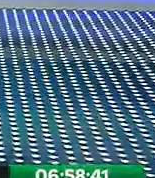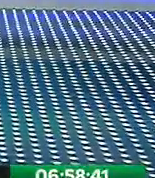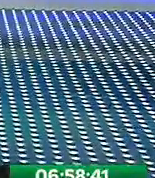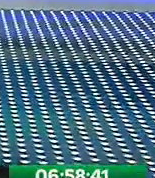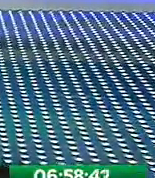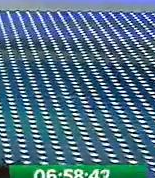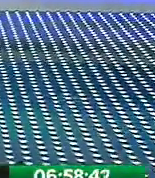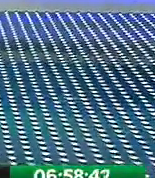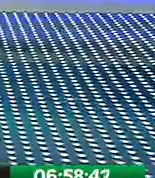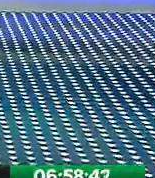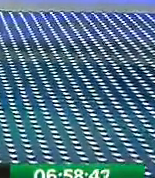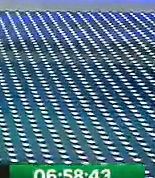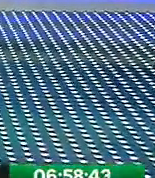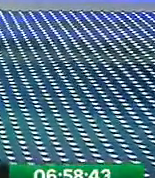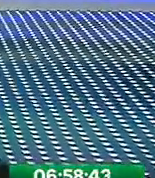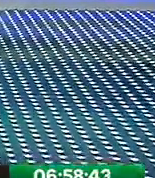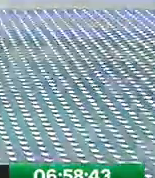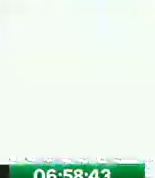internacional.